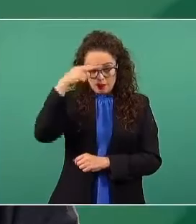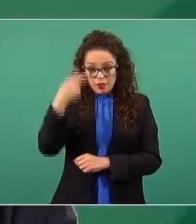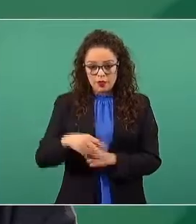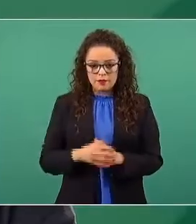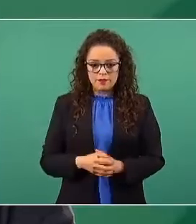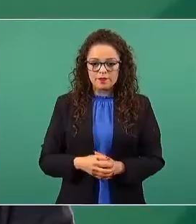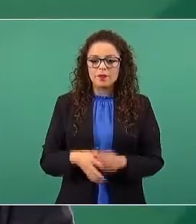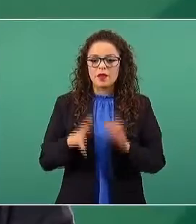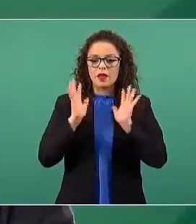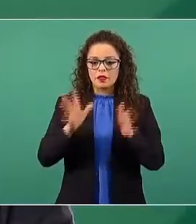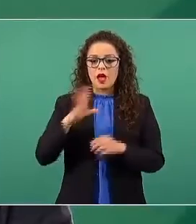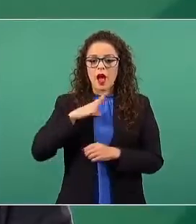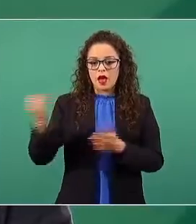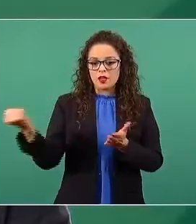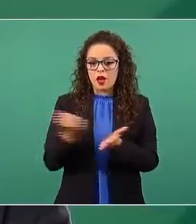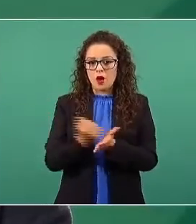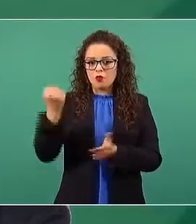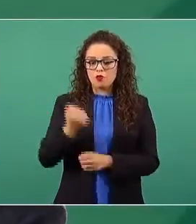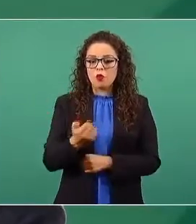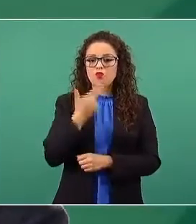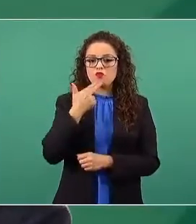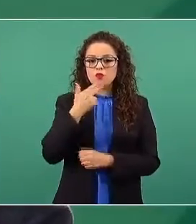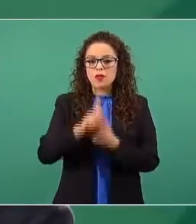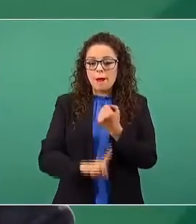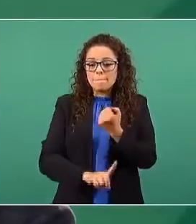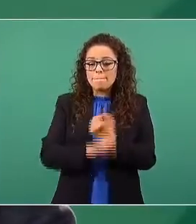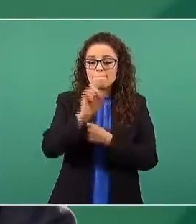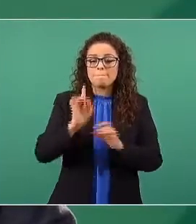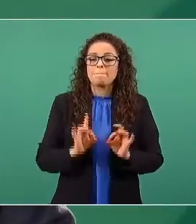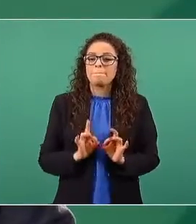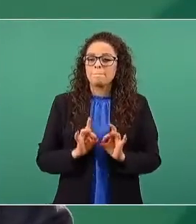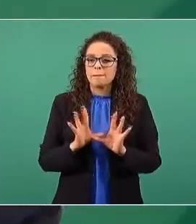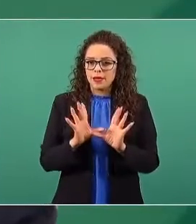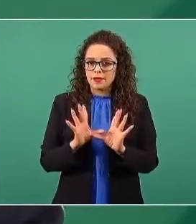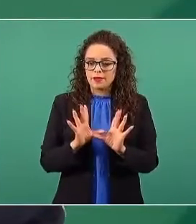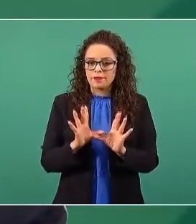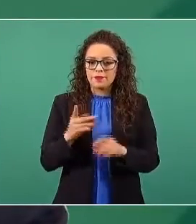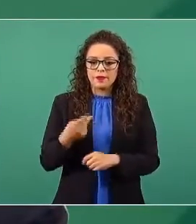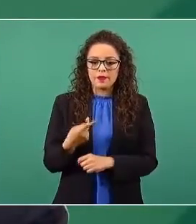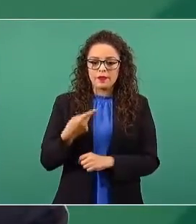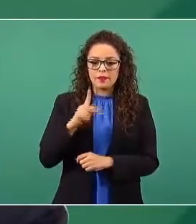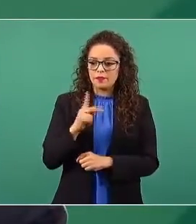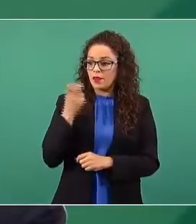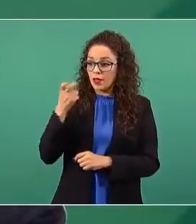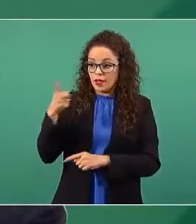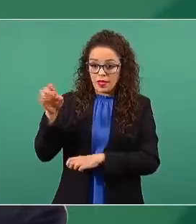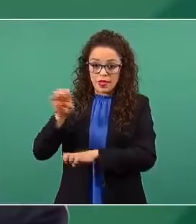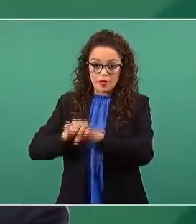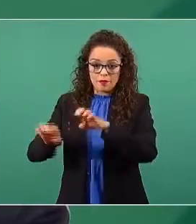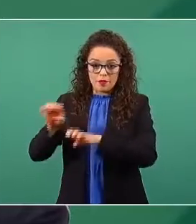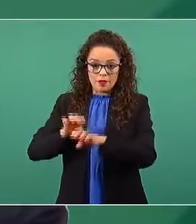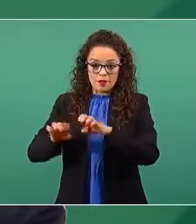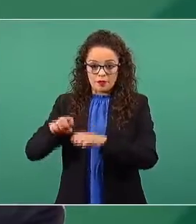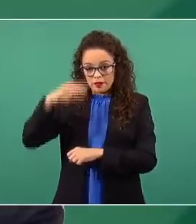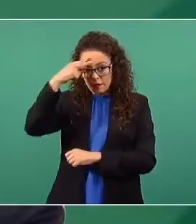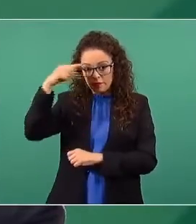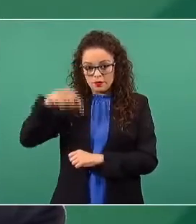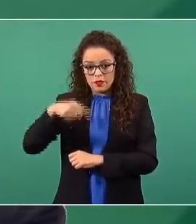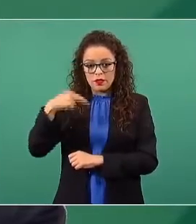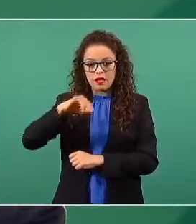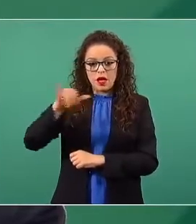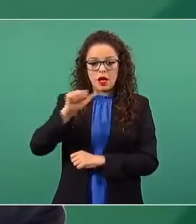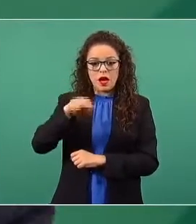la autorización de uso de emergencia que comentábamos la semana pasada, y con Johnson & Johnson, cuya representación en México se llama